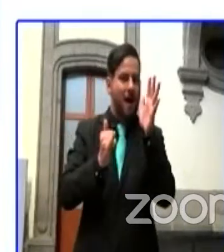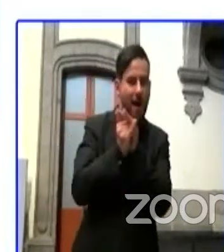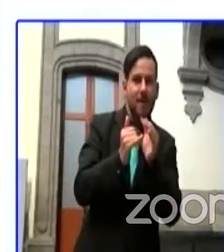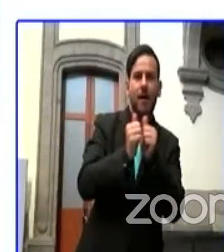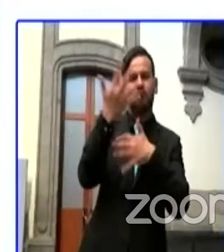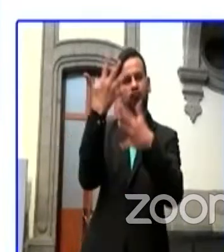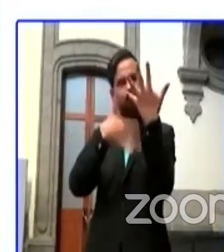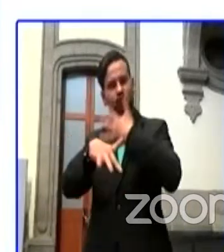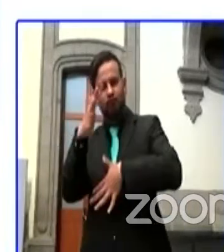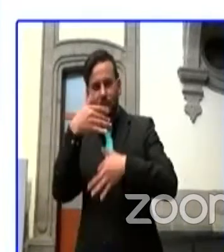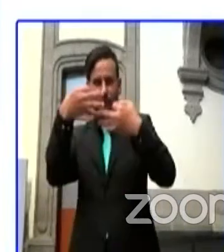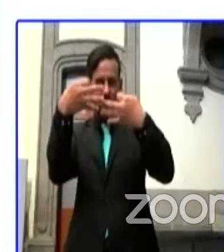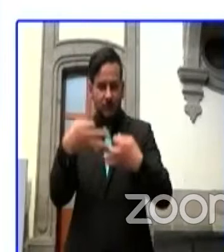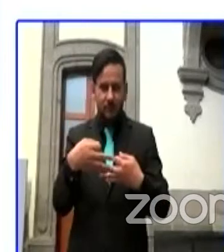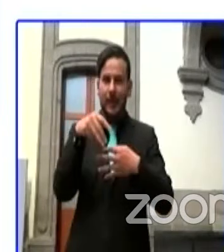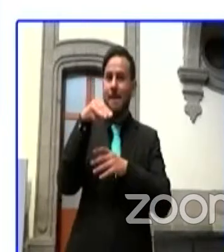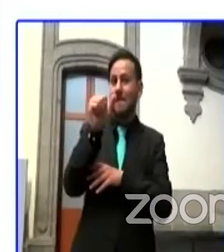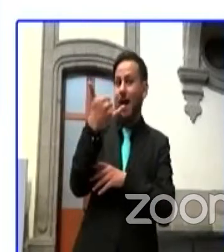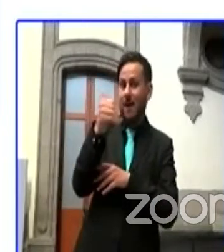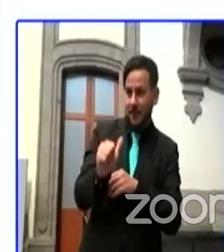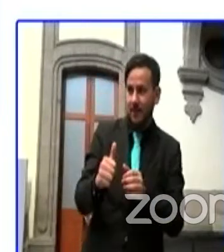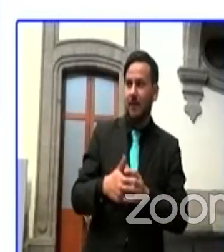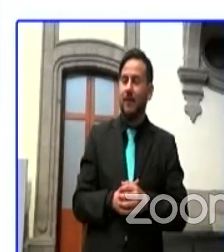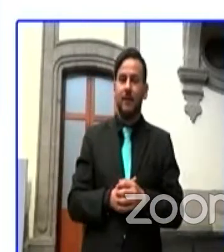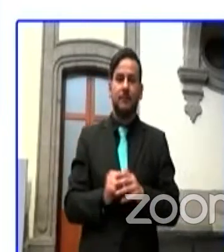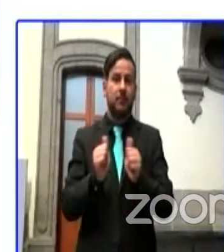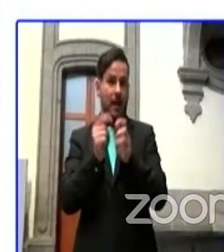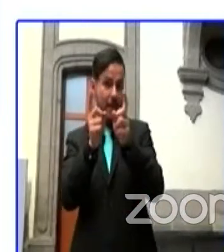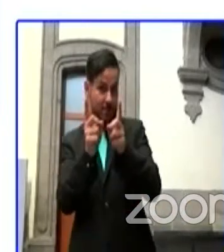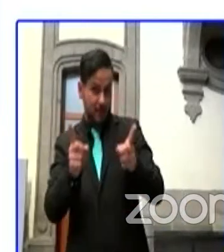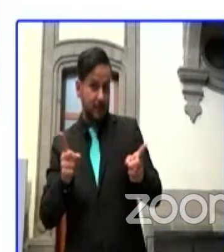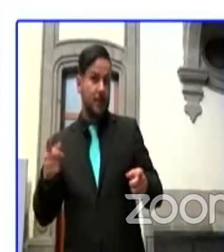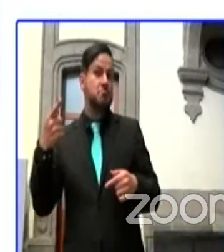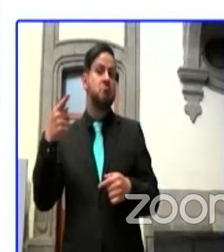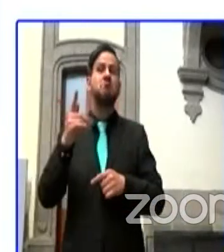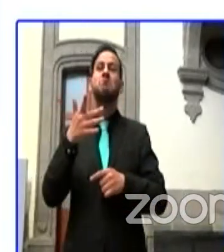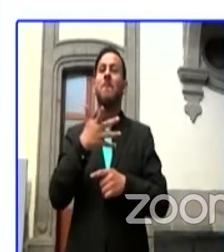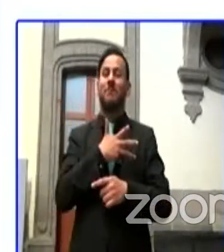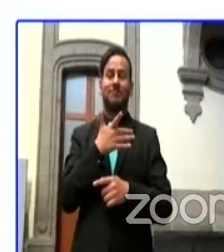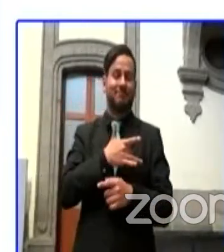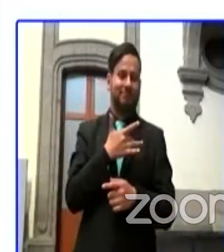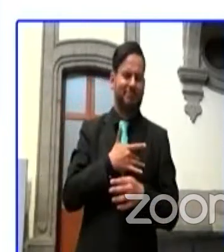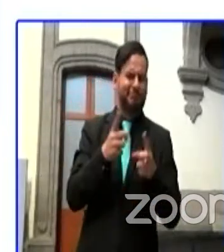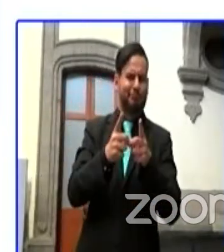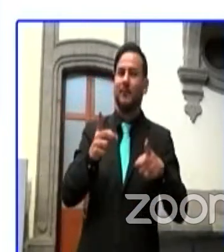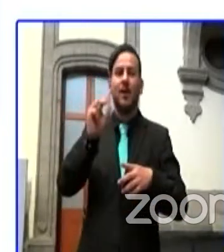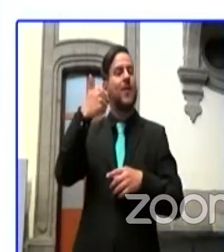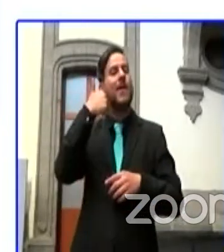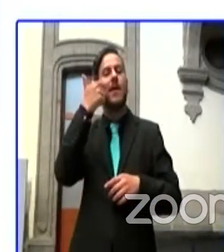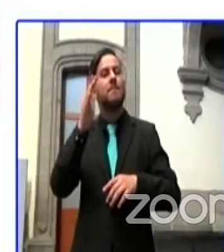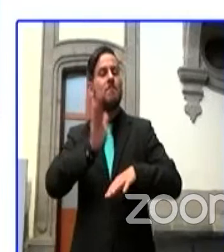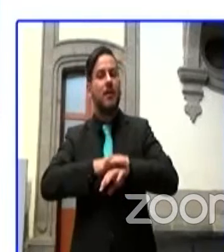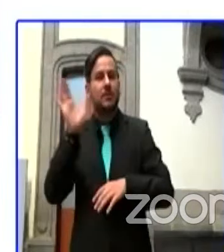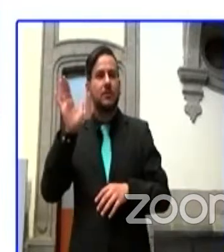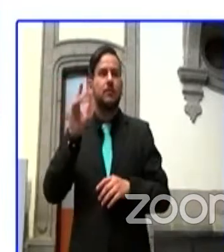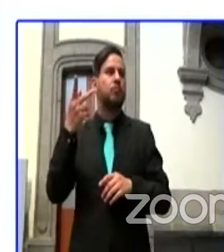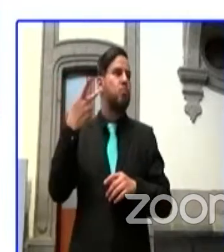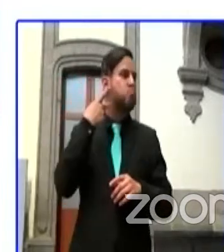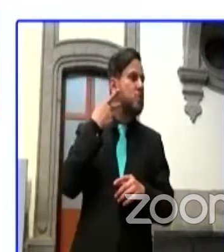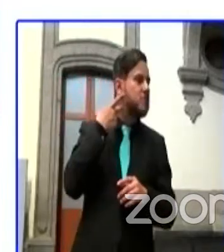utilizan su lengua de señas maya, y desarrollamos una estrategia porque no queremos más una